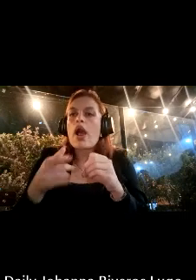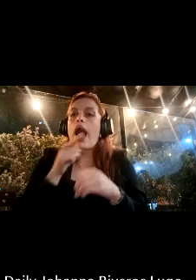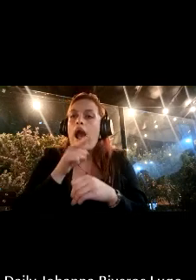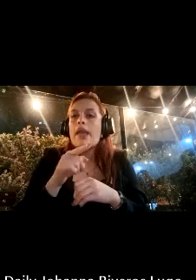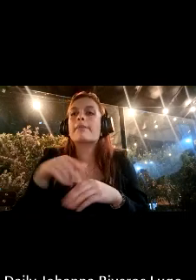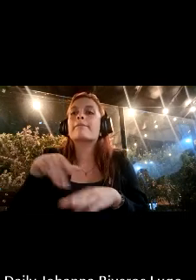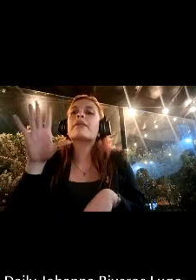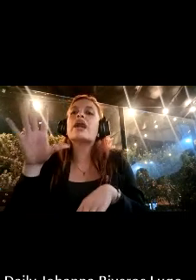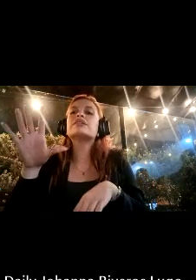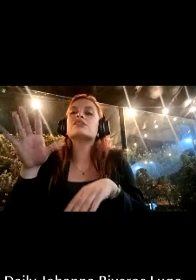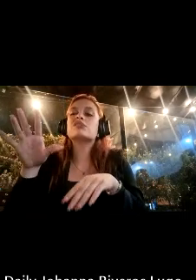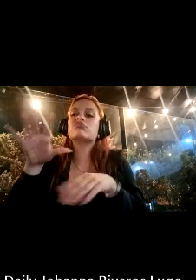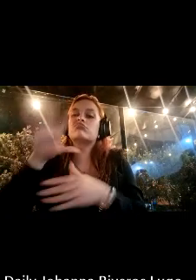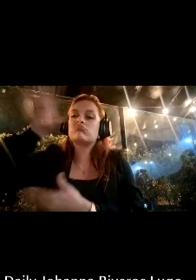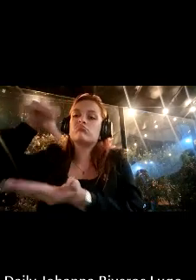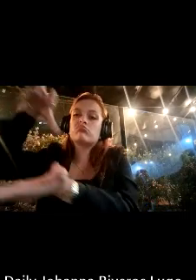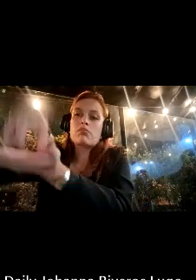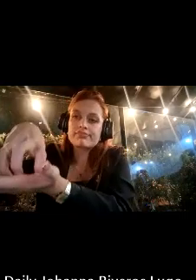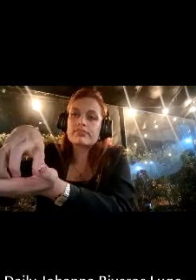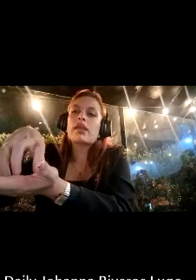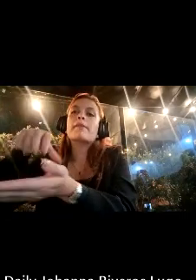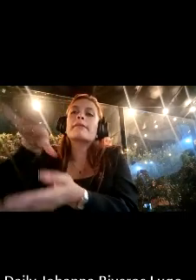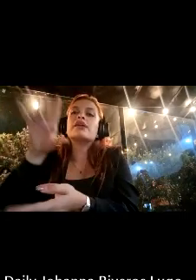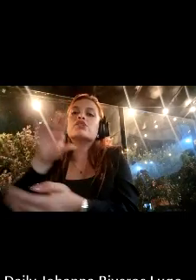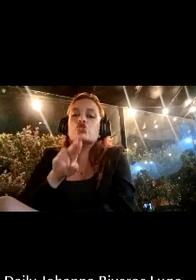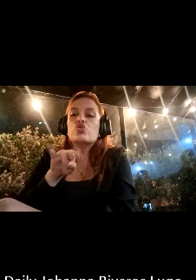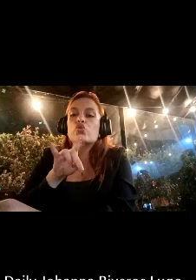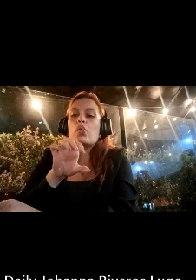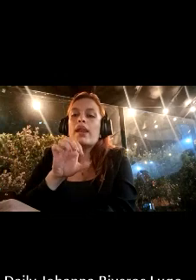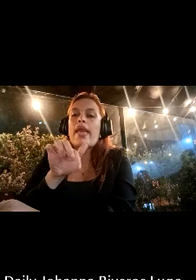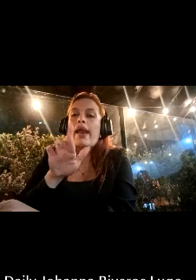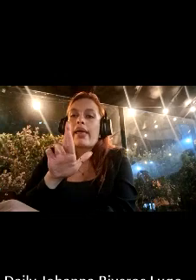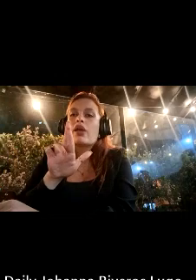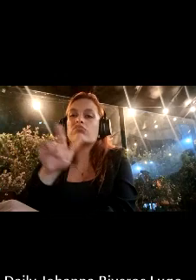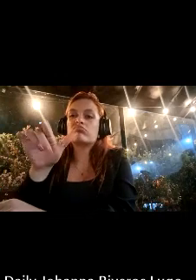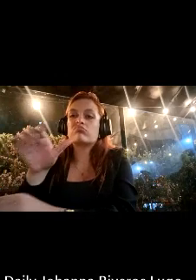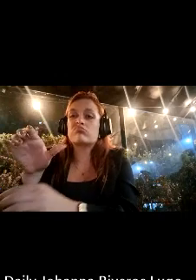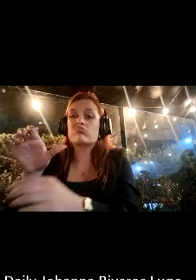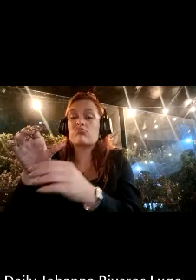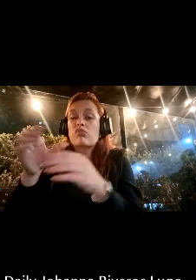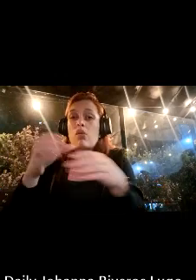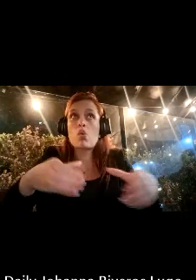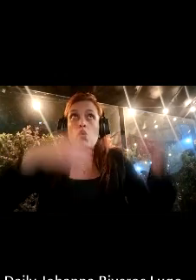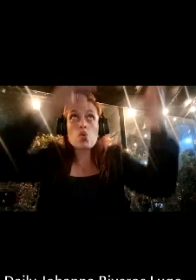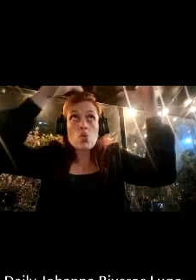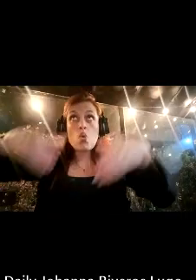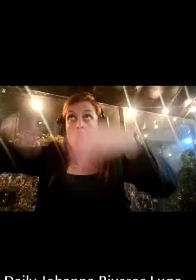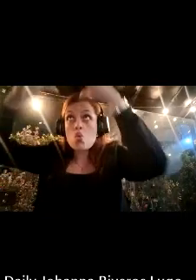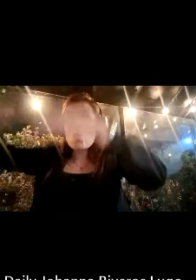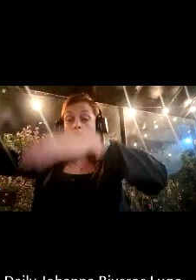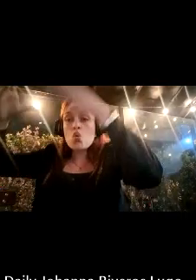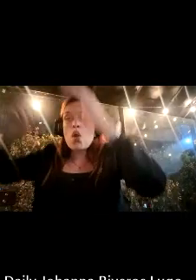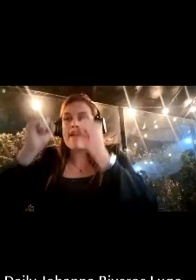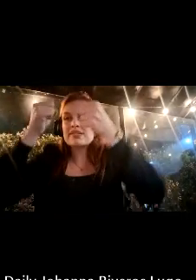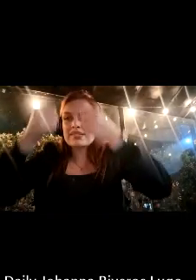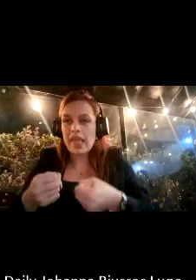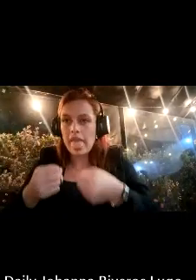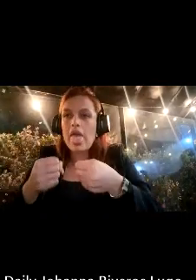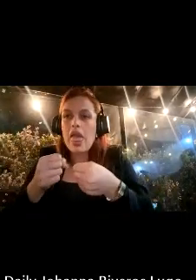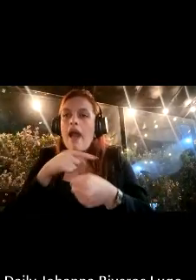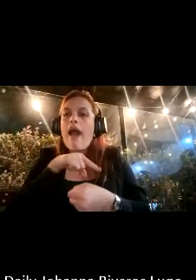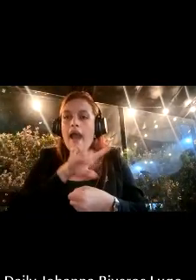de generar energía. Como todos sabemos, digamos que a partir de lo que fue